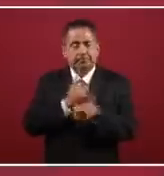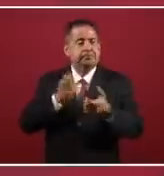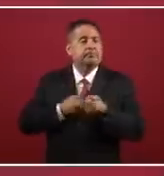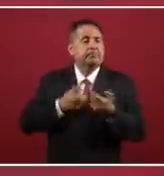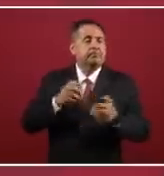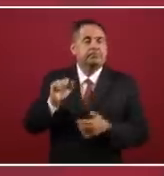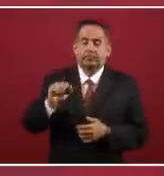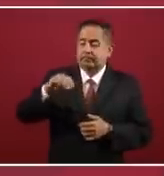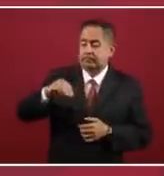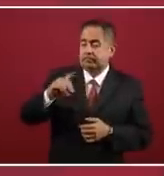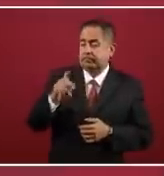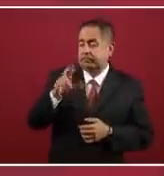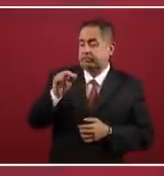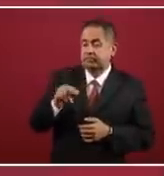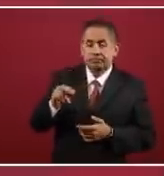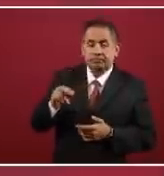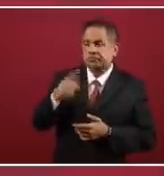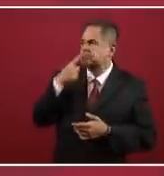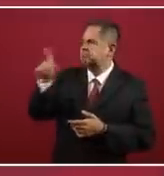amparo.